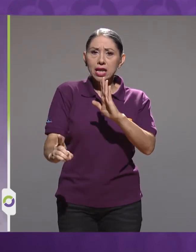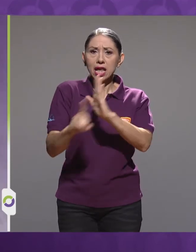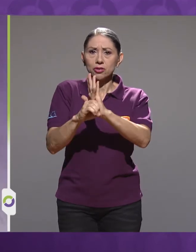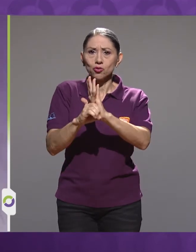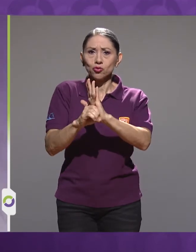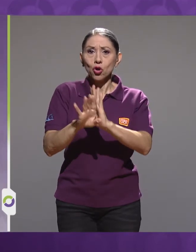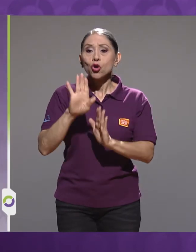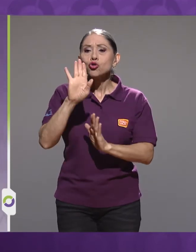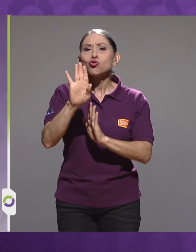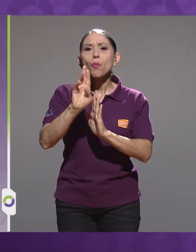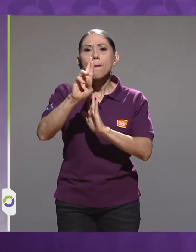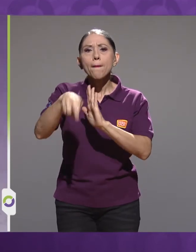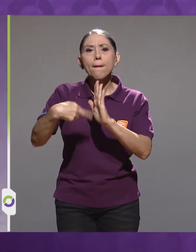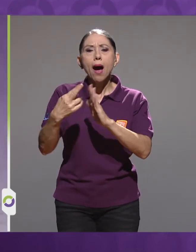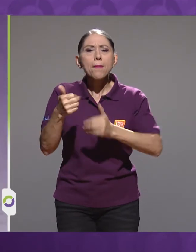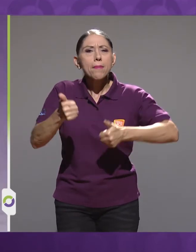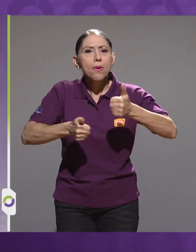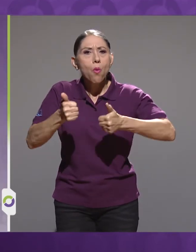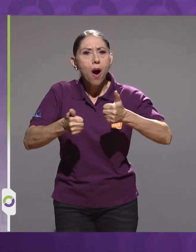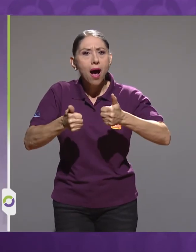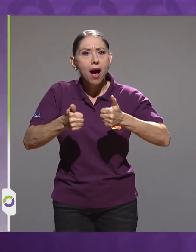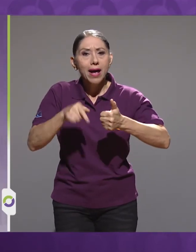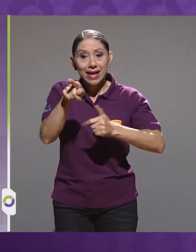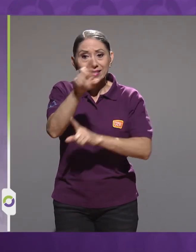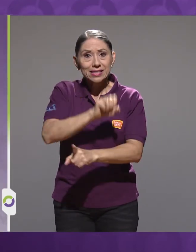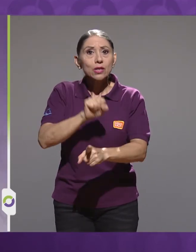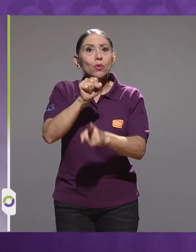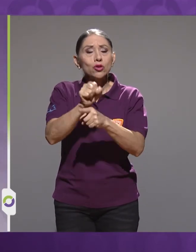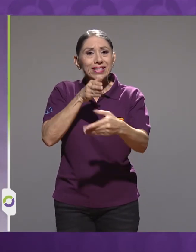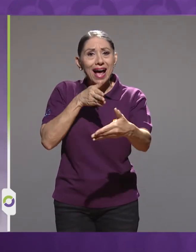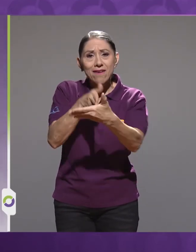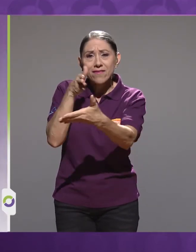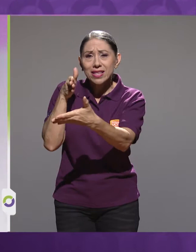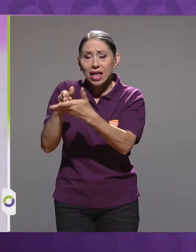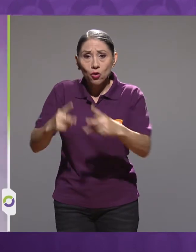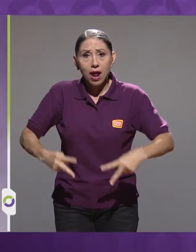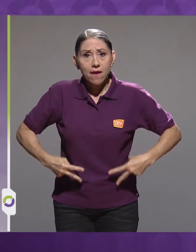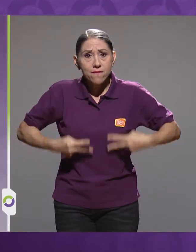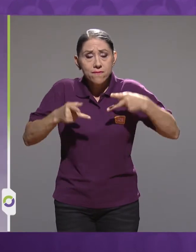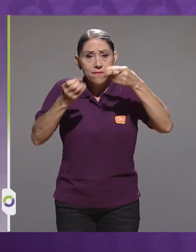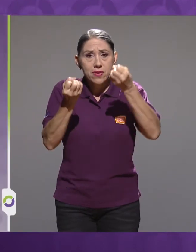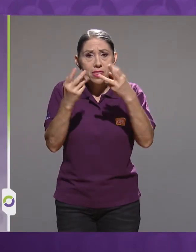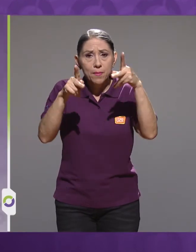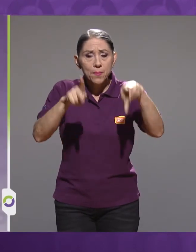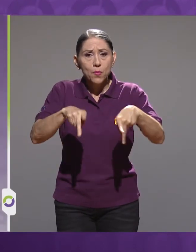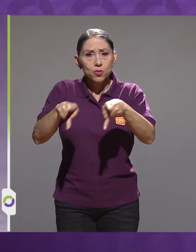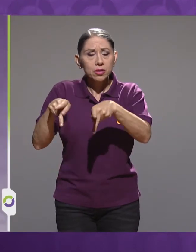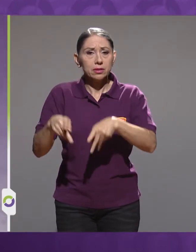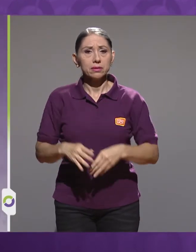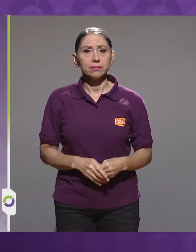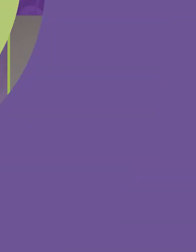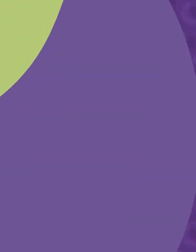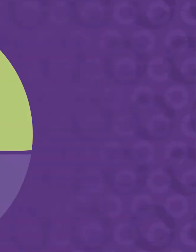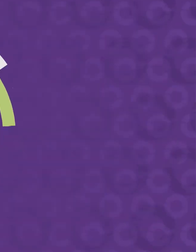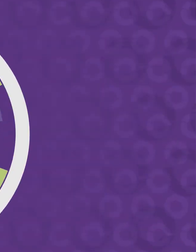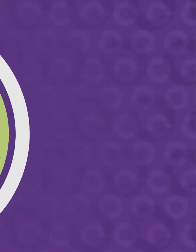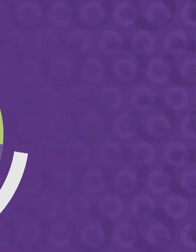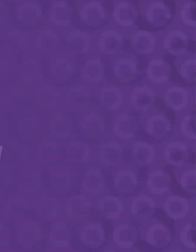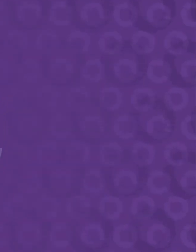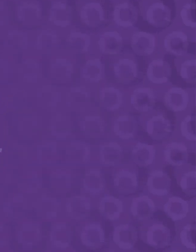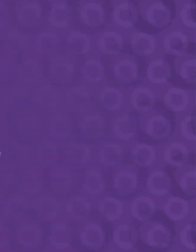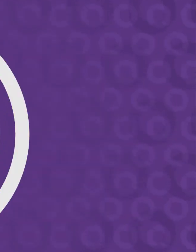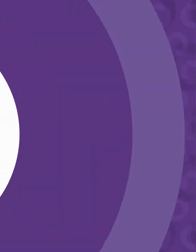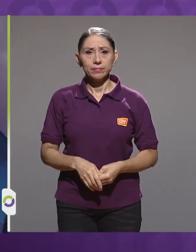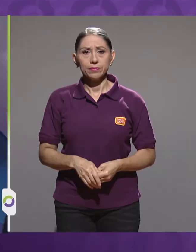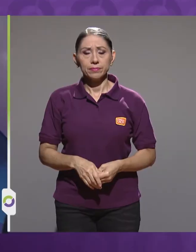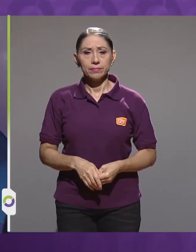ser su papel ante estas situaciones que están afectando la vida, la integridad de muchas personas.